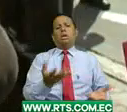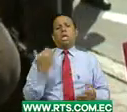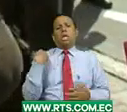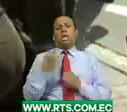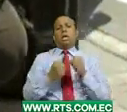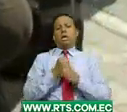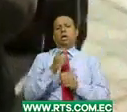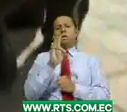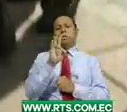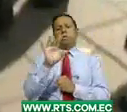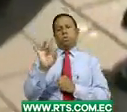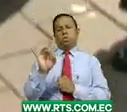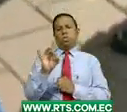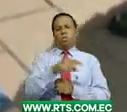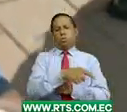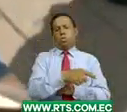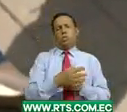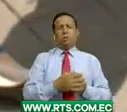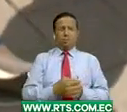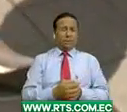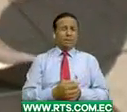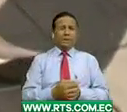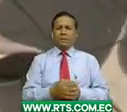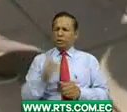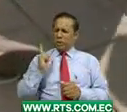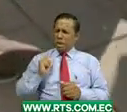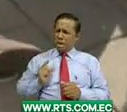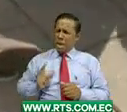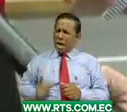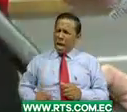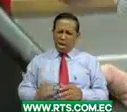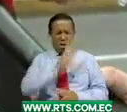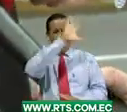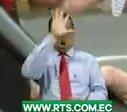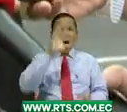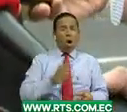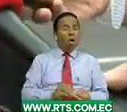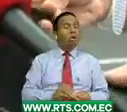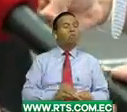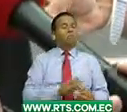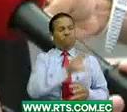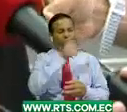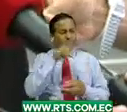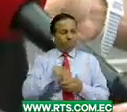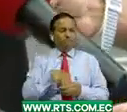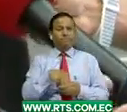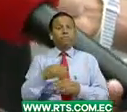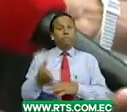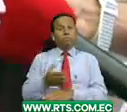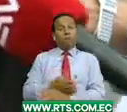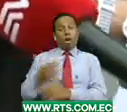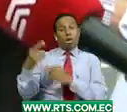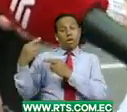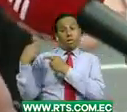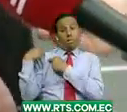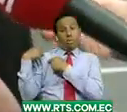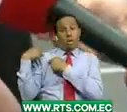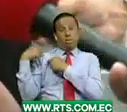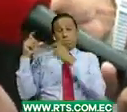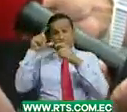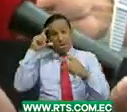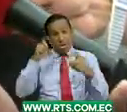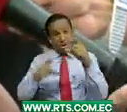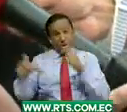una y otra vez, no descuidaron el más mínimo detalle. Cumpliendo las diligencias que la fiscalía ha dispuesto con el objeto